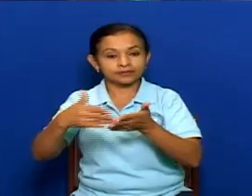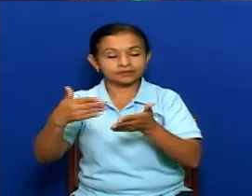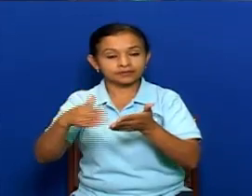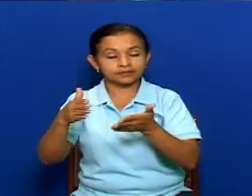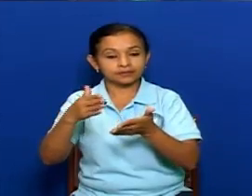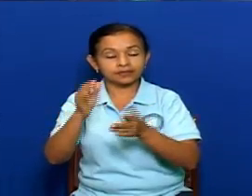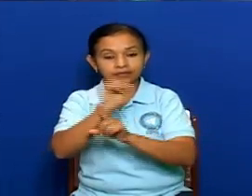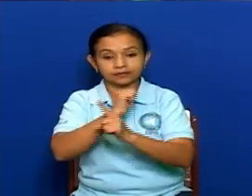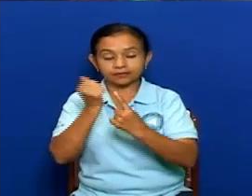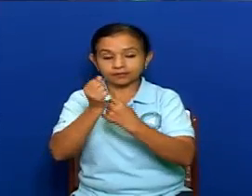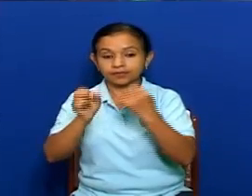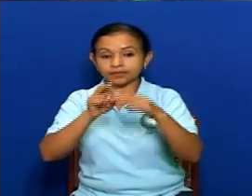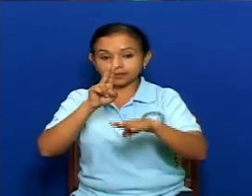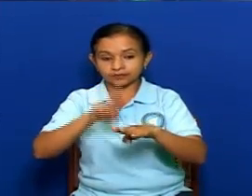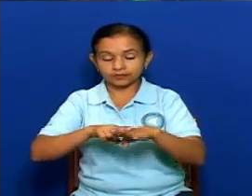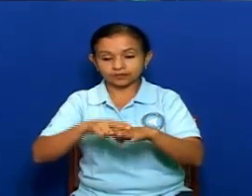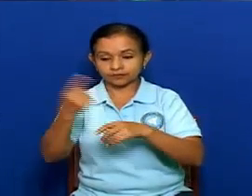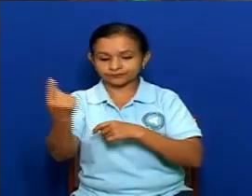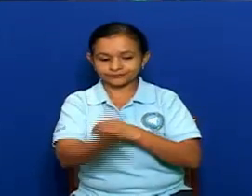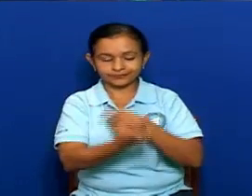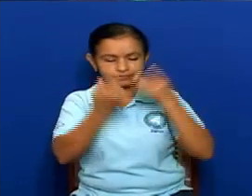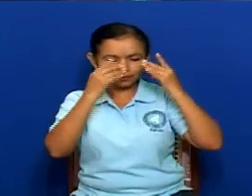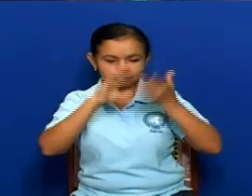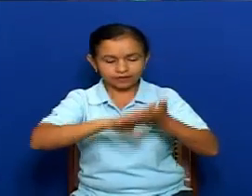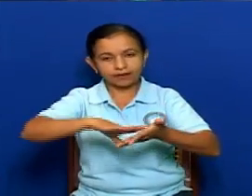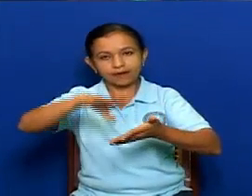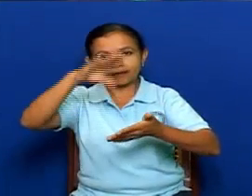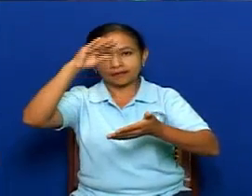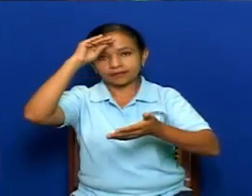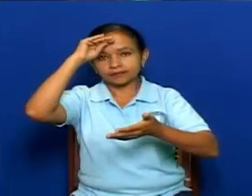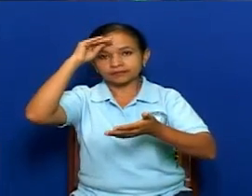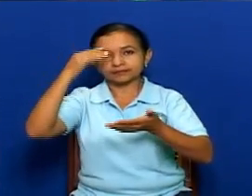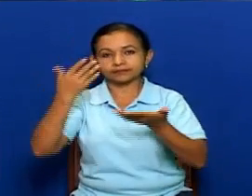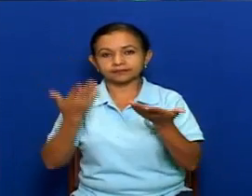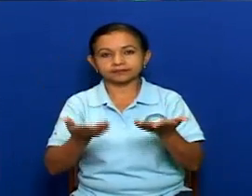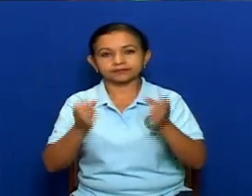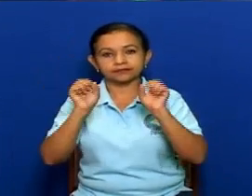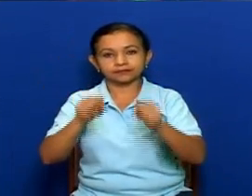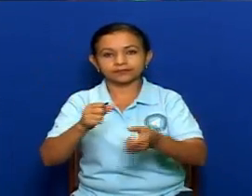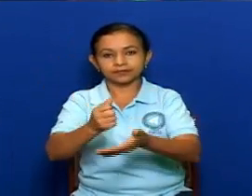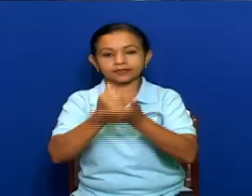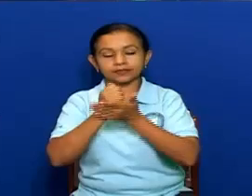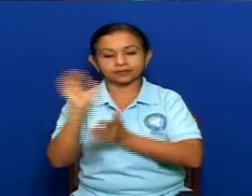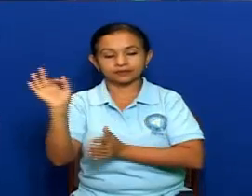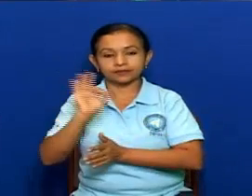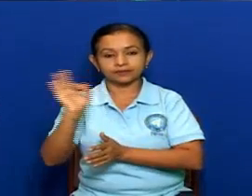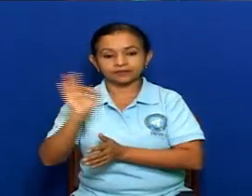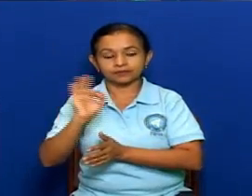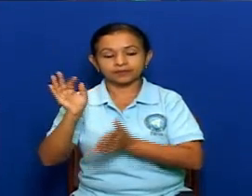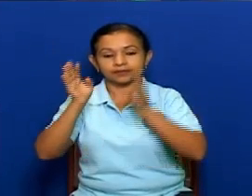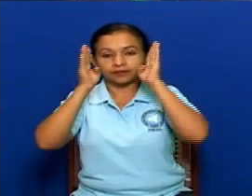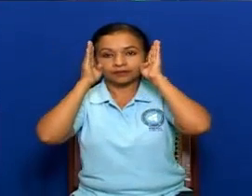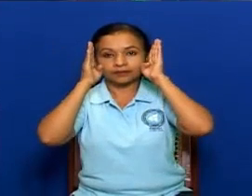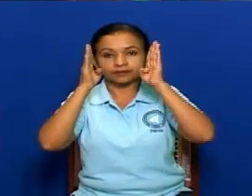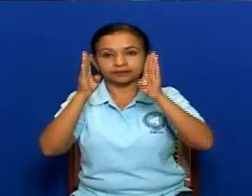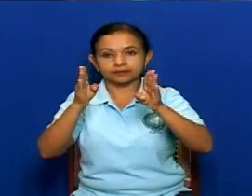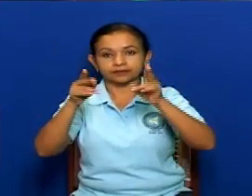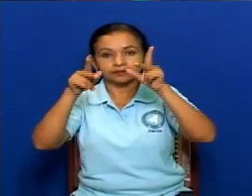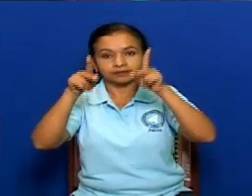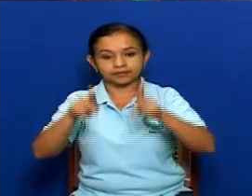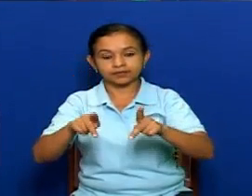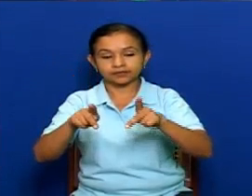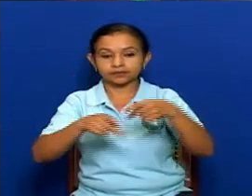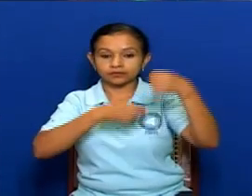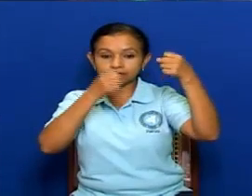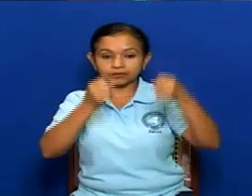de estar y recibir sus módulos permite que esta modalidad atienda a estos compañeros y